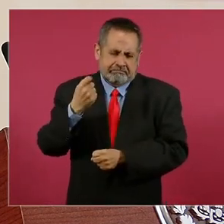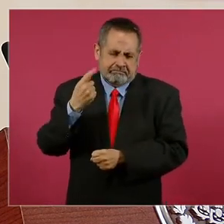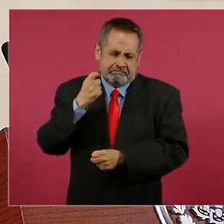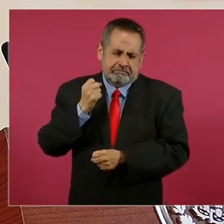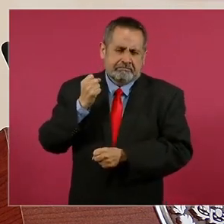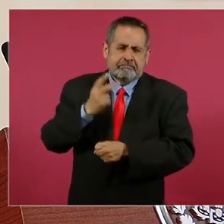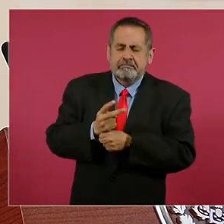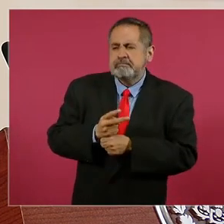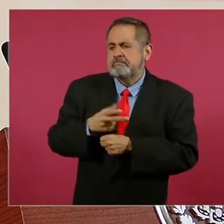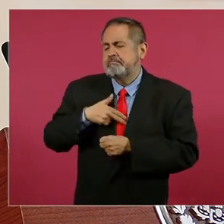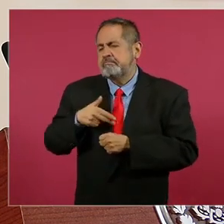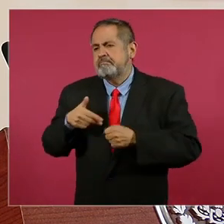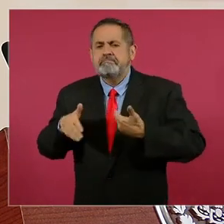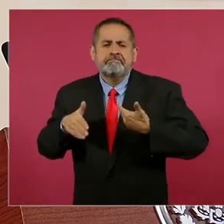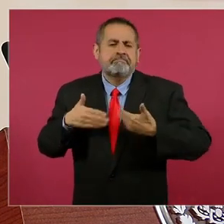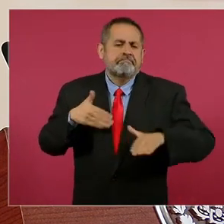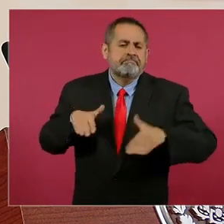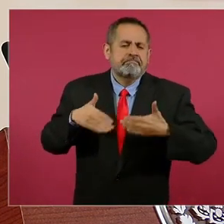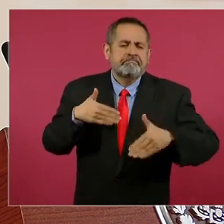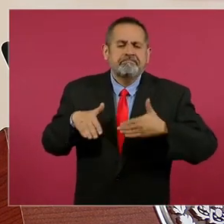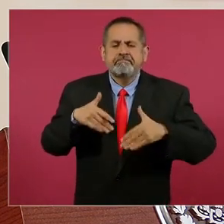y caminar